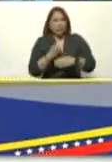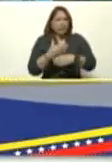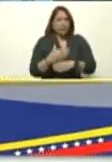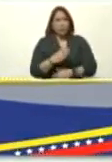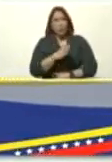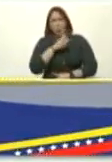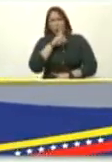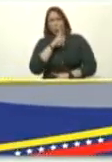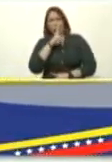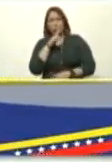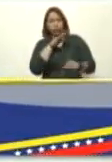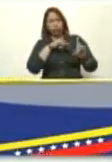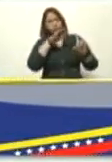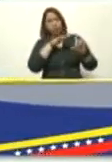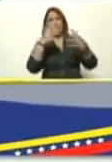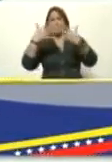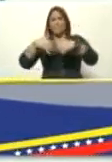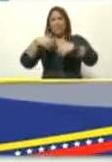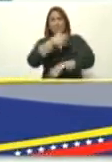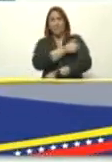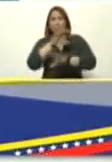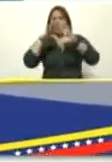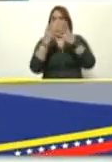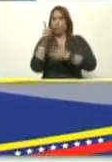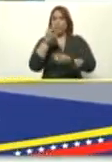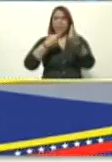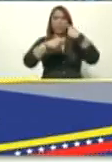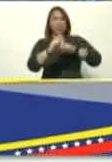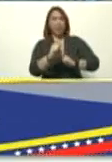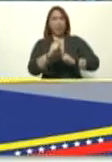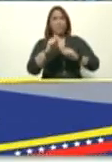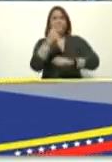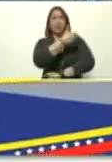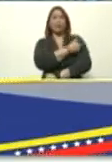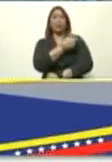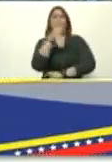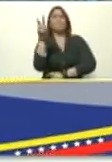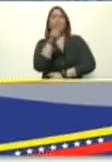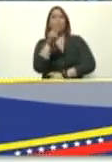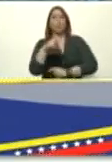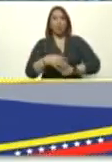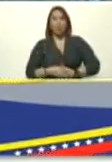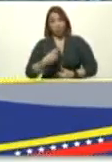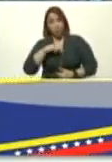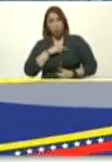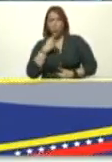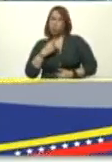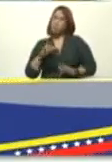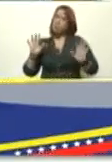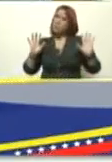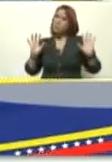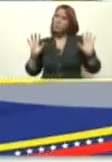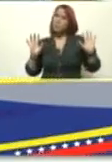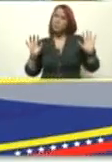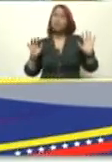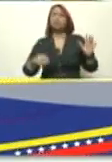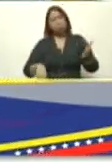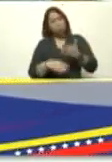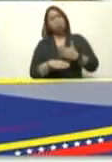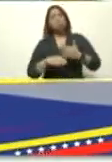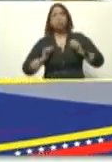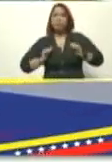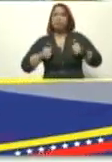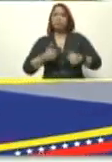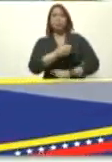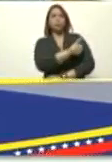sobre las empresas de vacunas del mundo para que no le vendieran vacunas a Venezuela. Nosotros dijimos, vamos a empezar